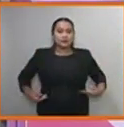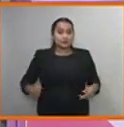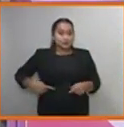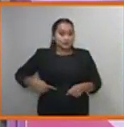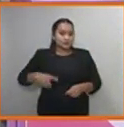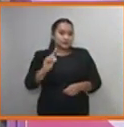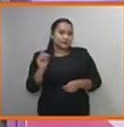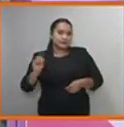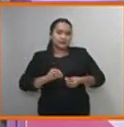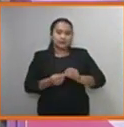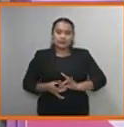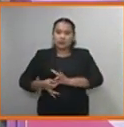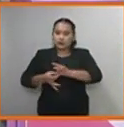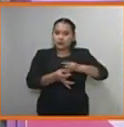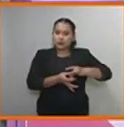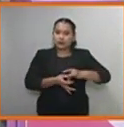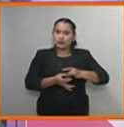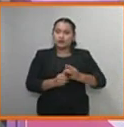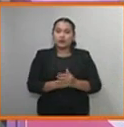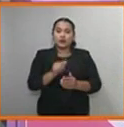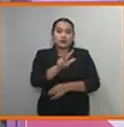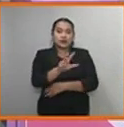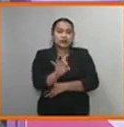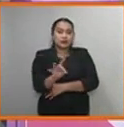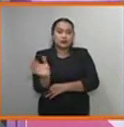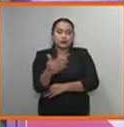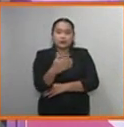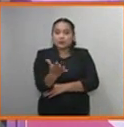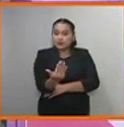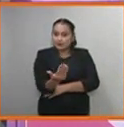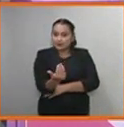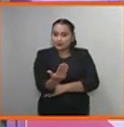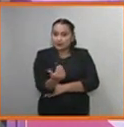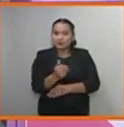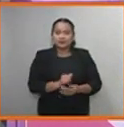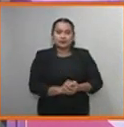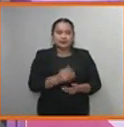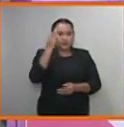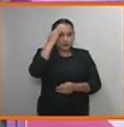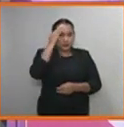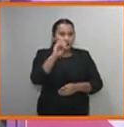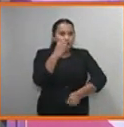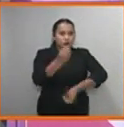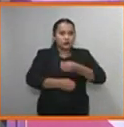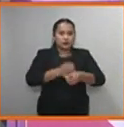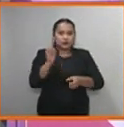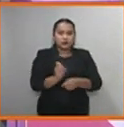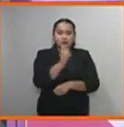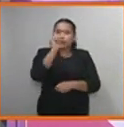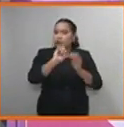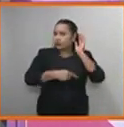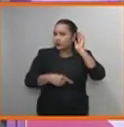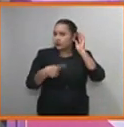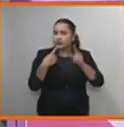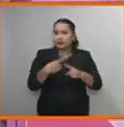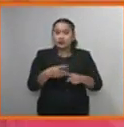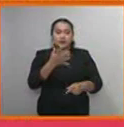derecha y los números que lo relacionan son el 38 y el 15. Conoceremos la esfera ganadora de Multi X, les deseo mucha